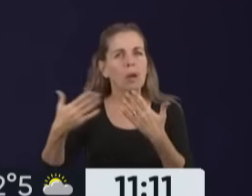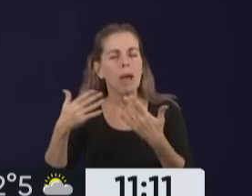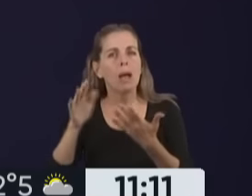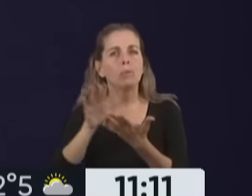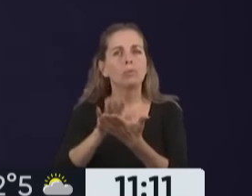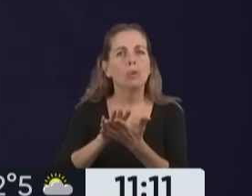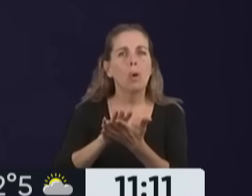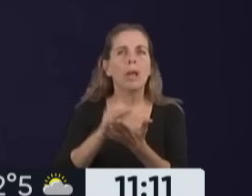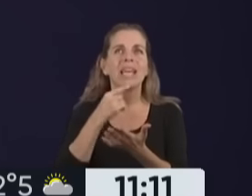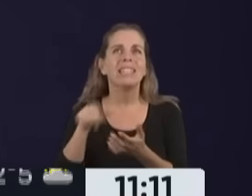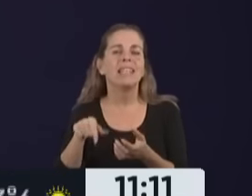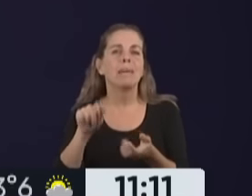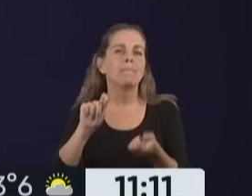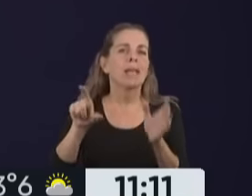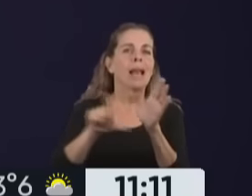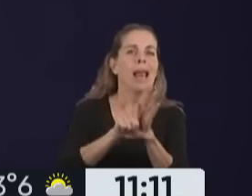de que